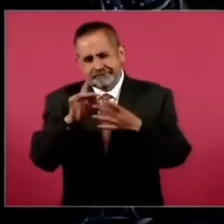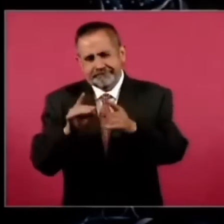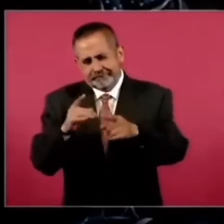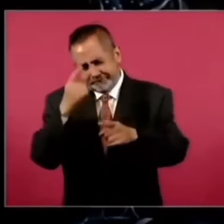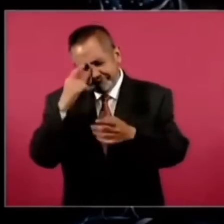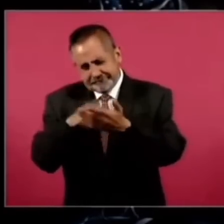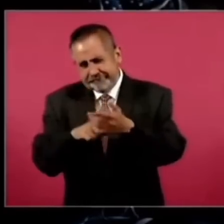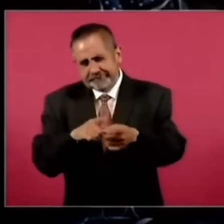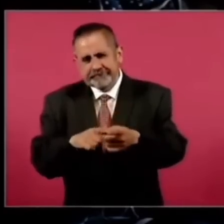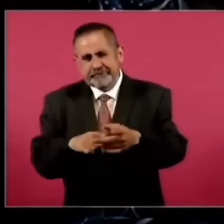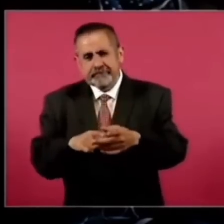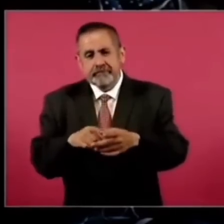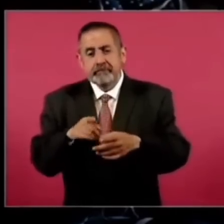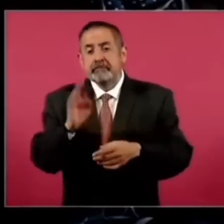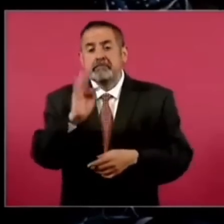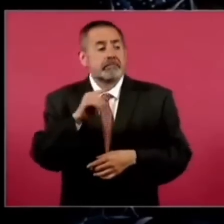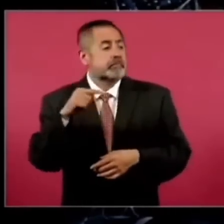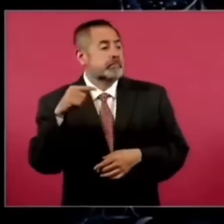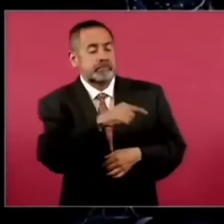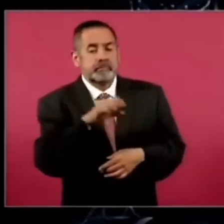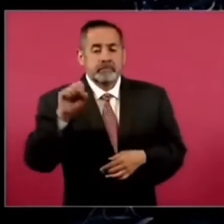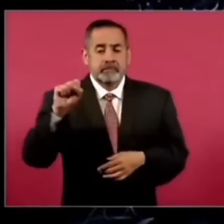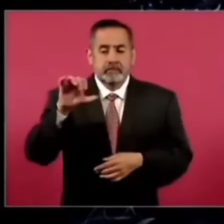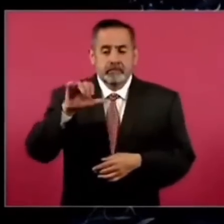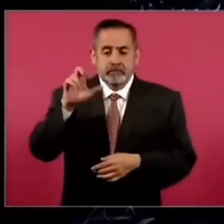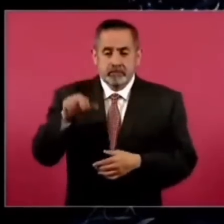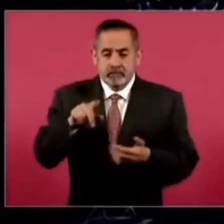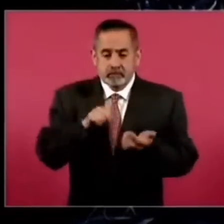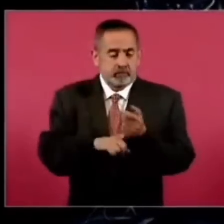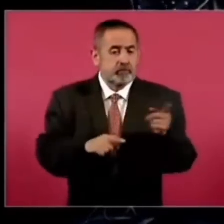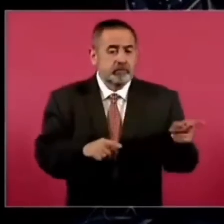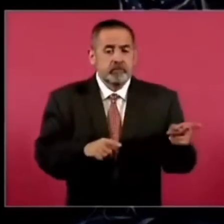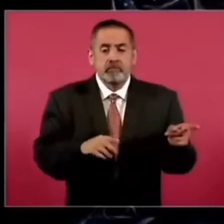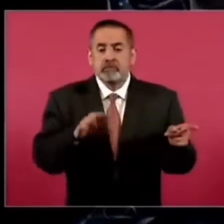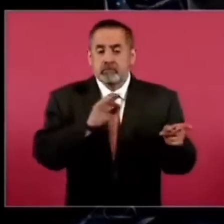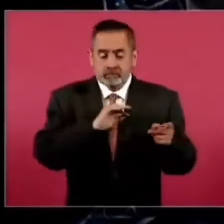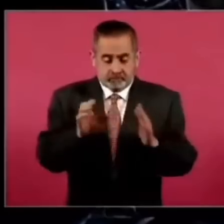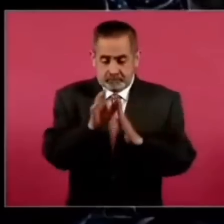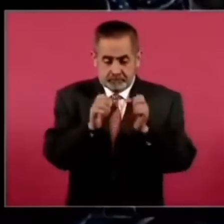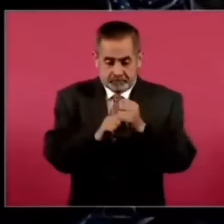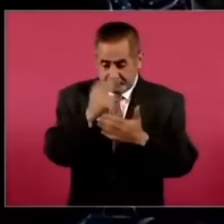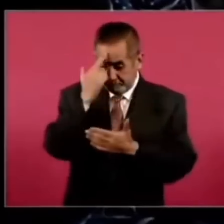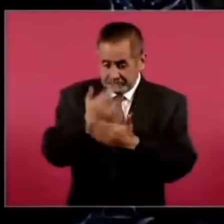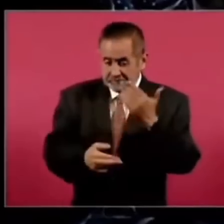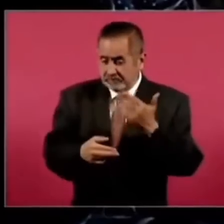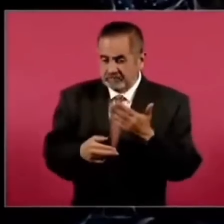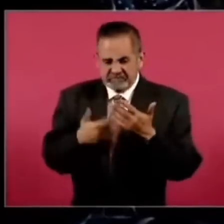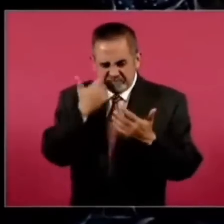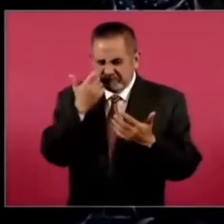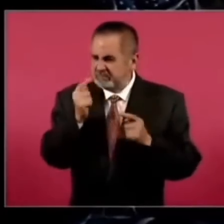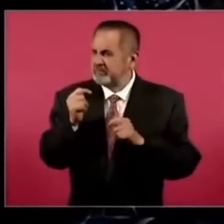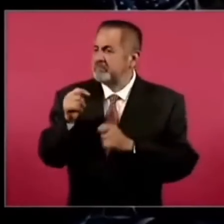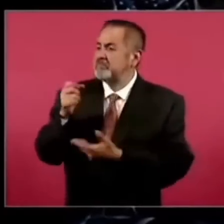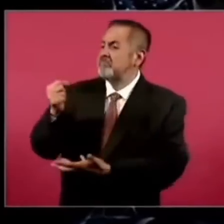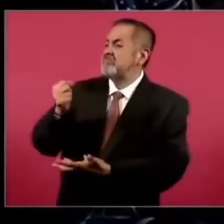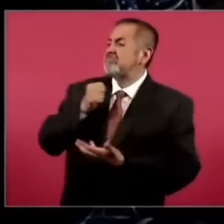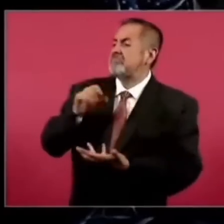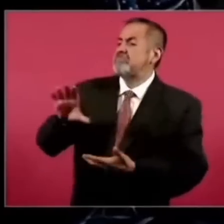desmienta, de que incluso la Suprema Corte podría violar, o el Poder Judicial podría violar la Constitución para asegurarse un